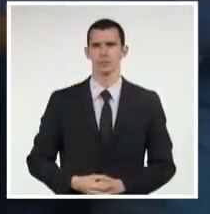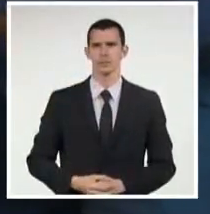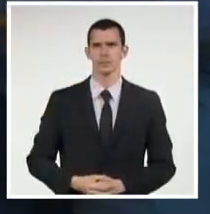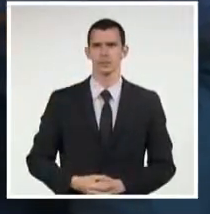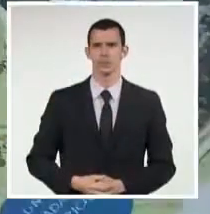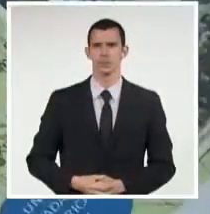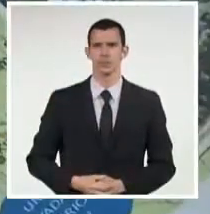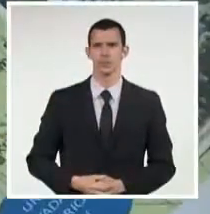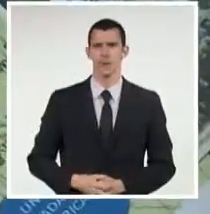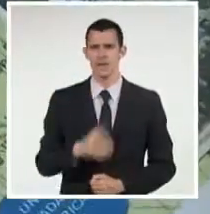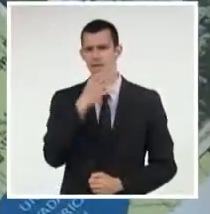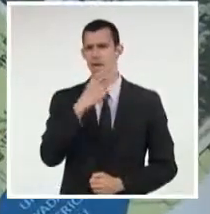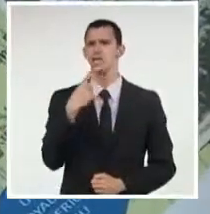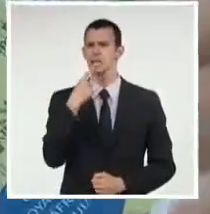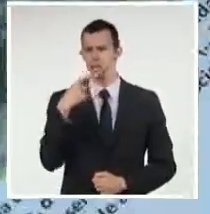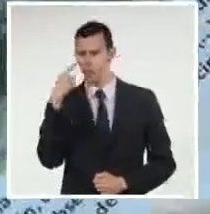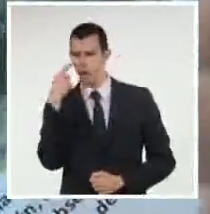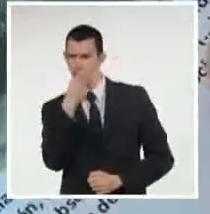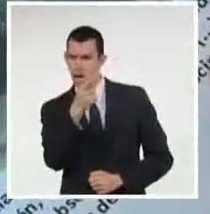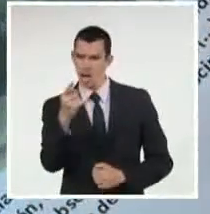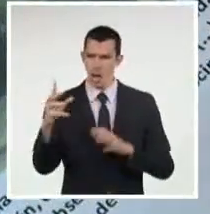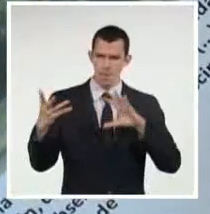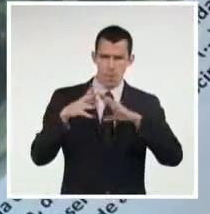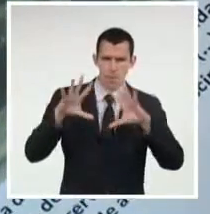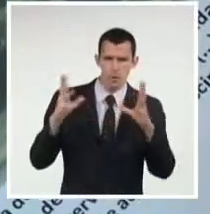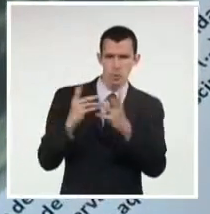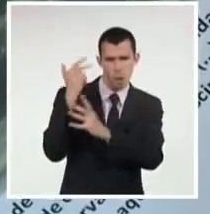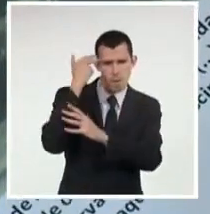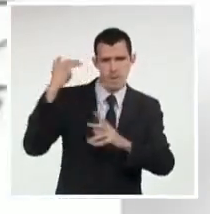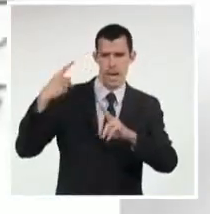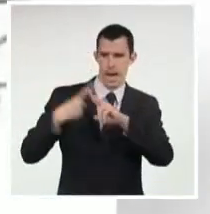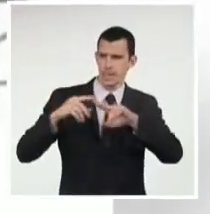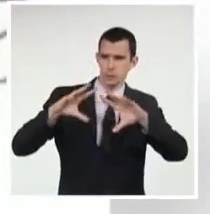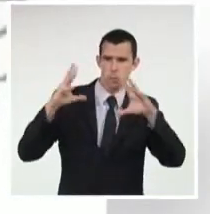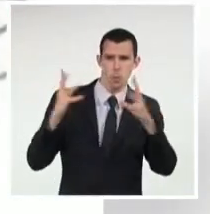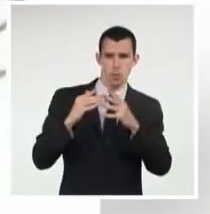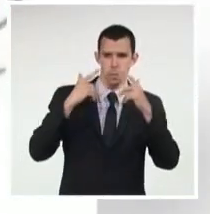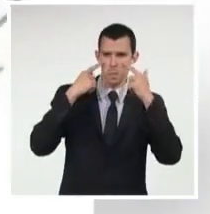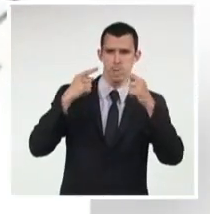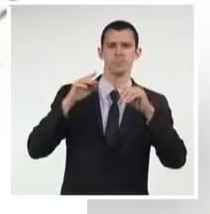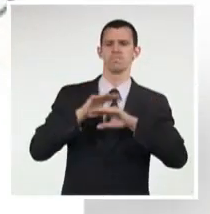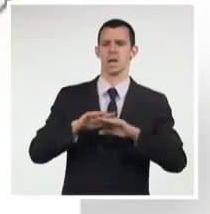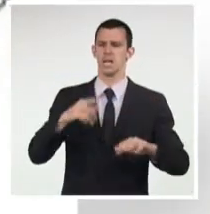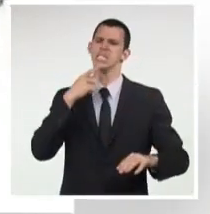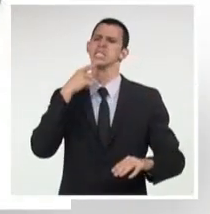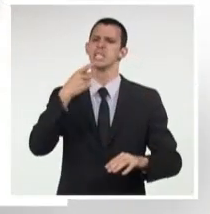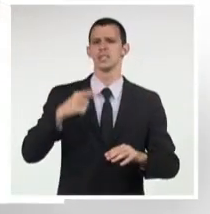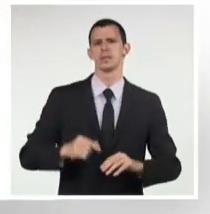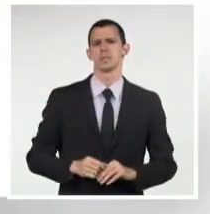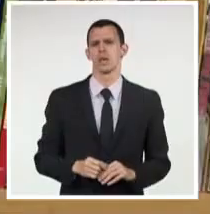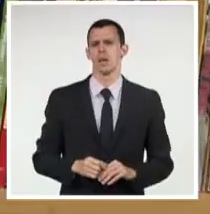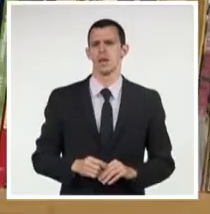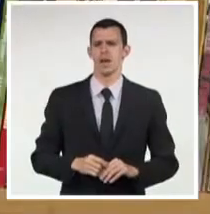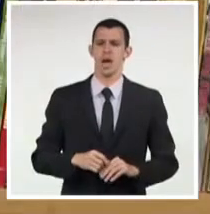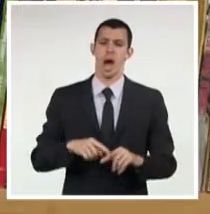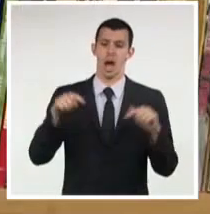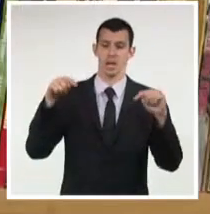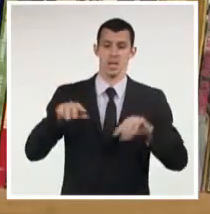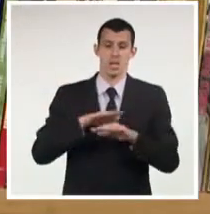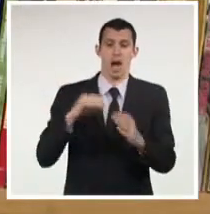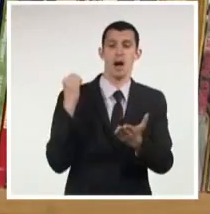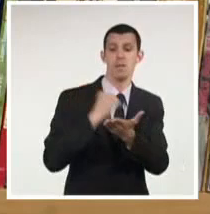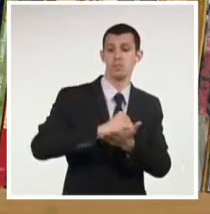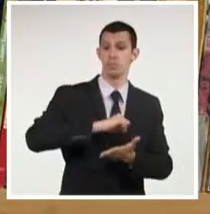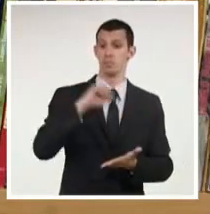los cadetes de esta escuela, aún sin haber estado en la guerra, se gradúan de oficiales veteranos. La visita